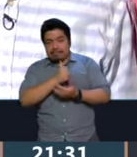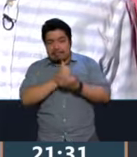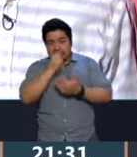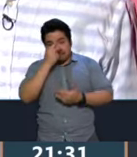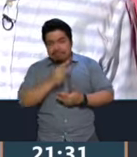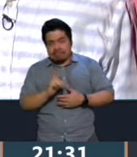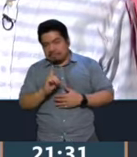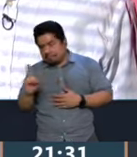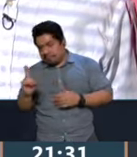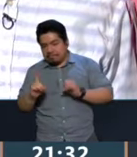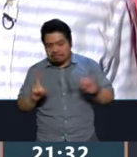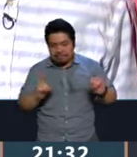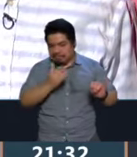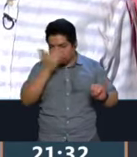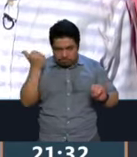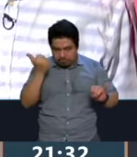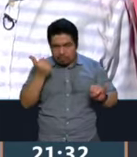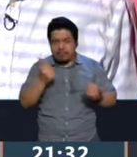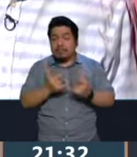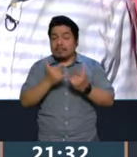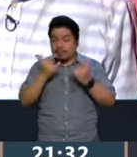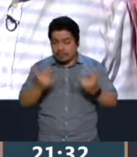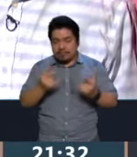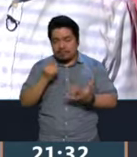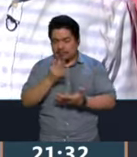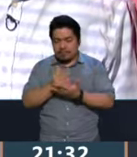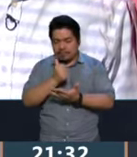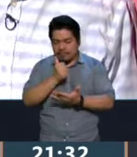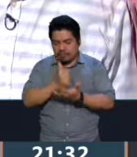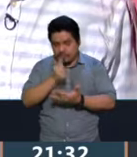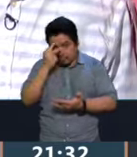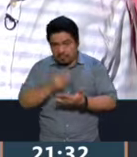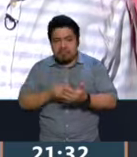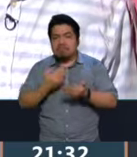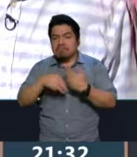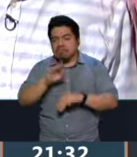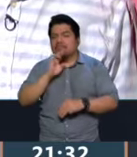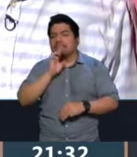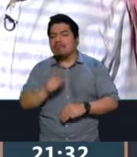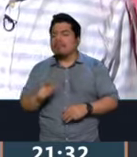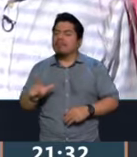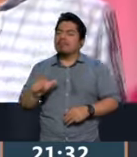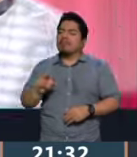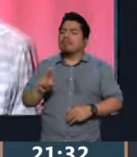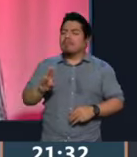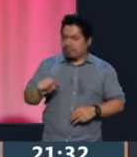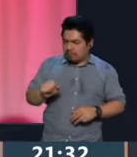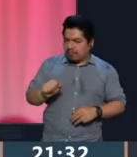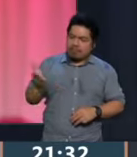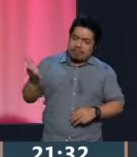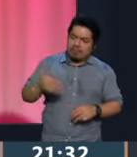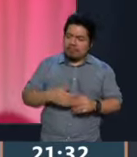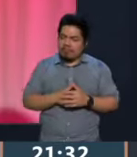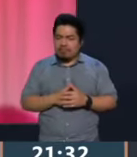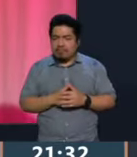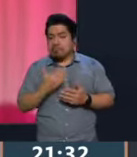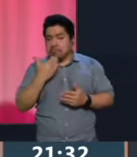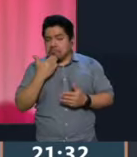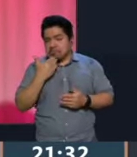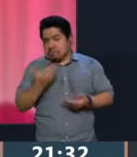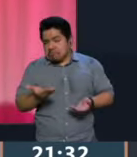decir si hay derecha o izquierda. Sí creo que históricamente somos de las ciudades más progresistas que hay en el mundo. Luis, tu balance sobre la campaña. Creo que vamos muy